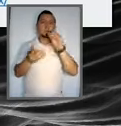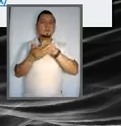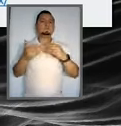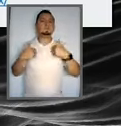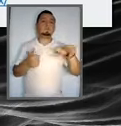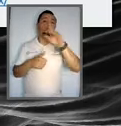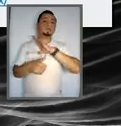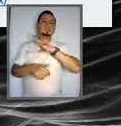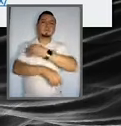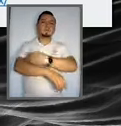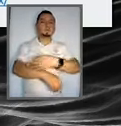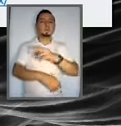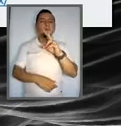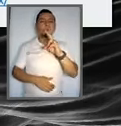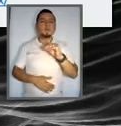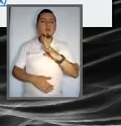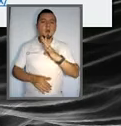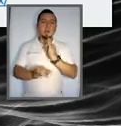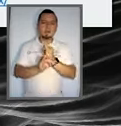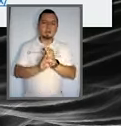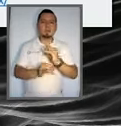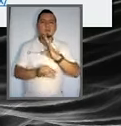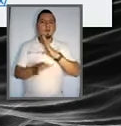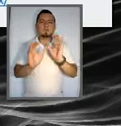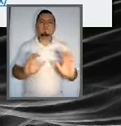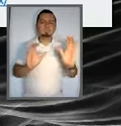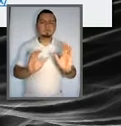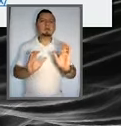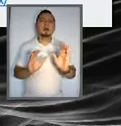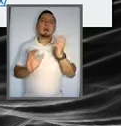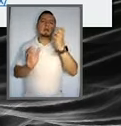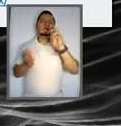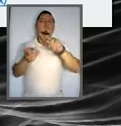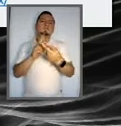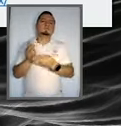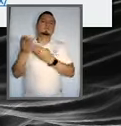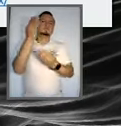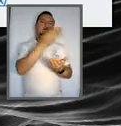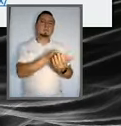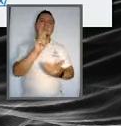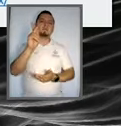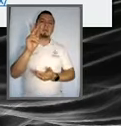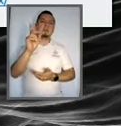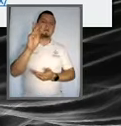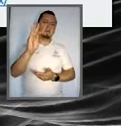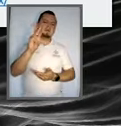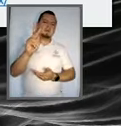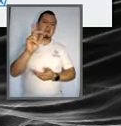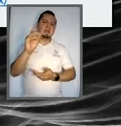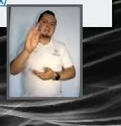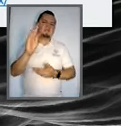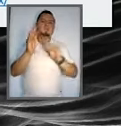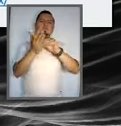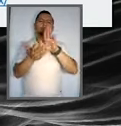que muchas familias disponen de muy poco acceso de datos. Aún viene toda la estrategia de la Red Jalisco, a la que me referiré